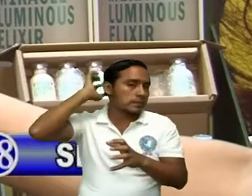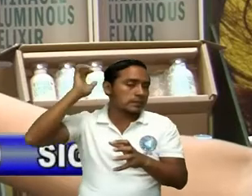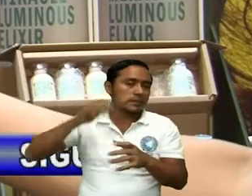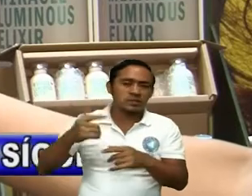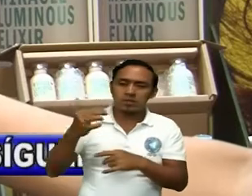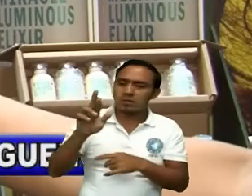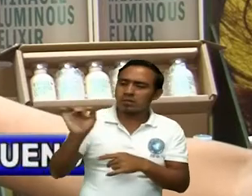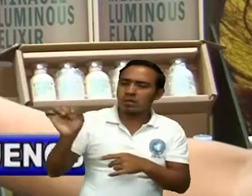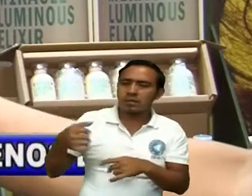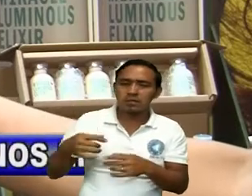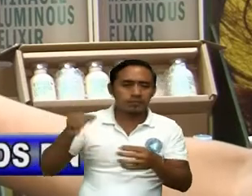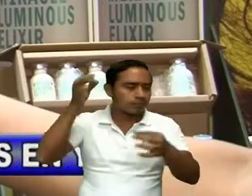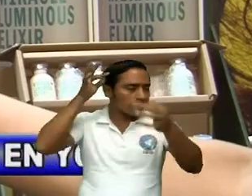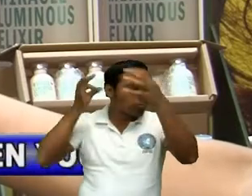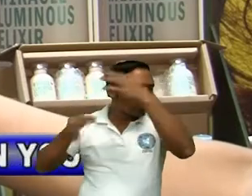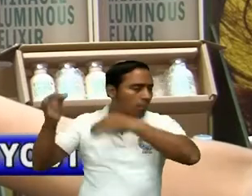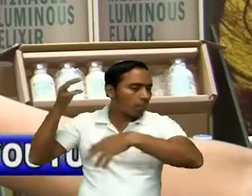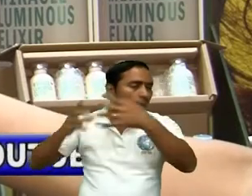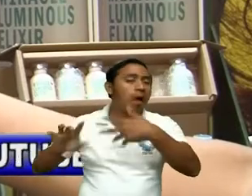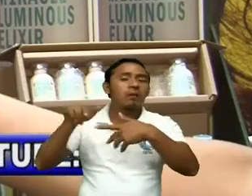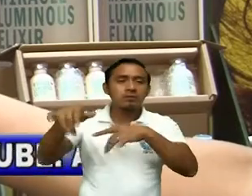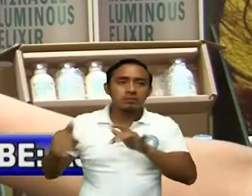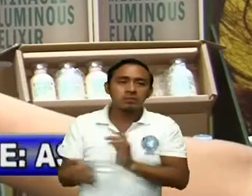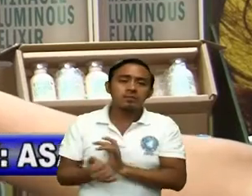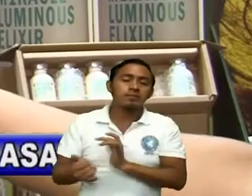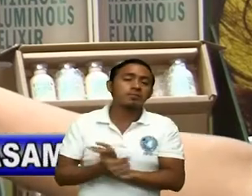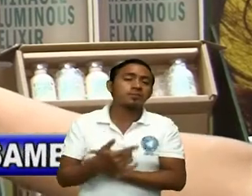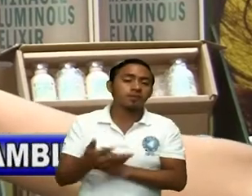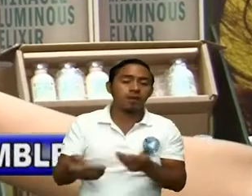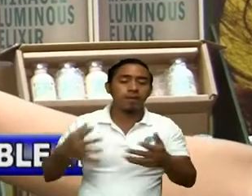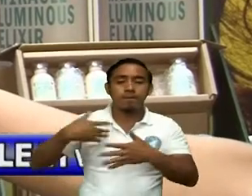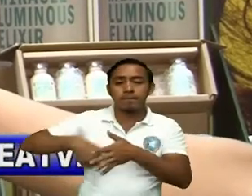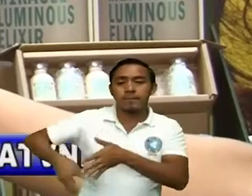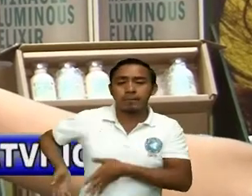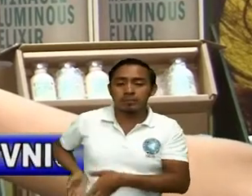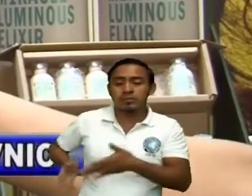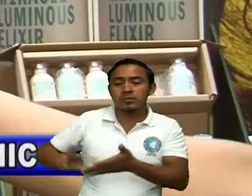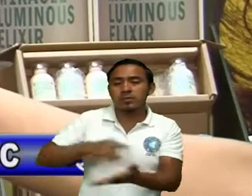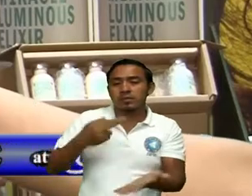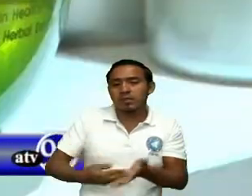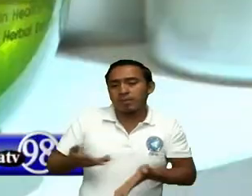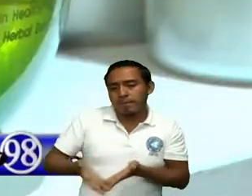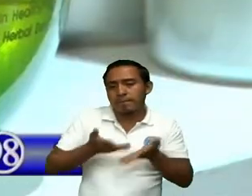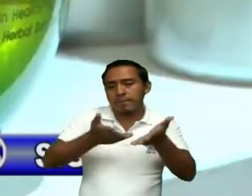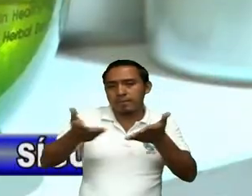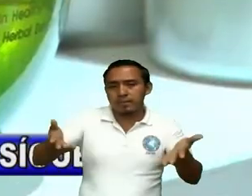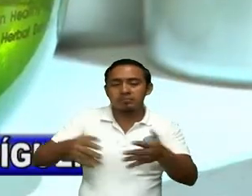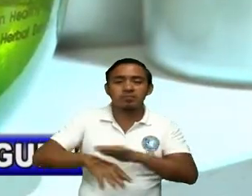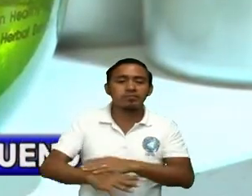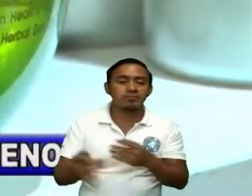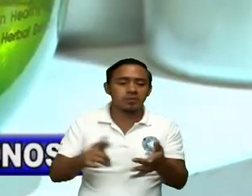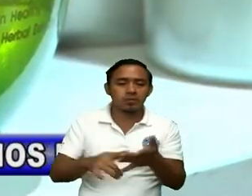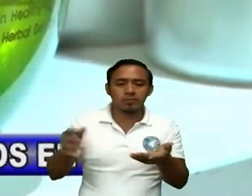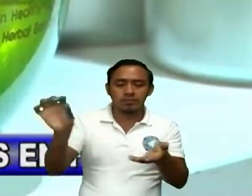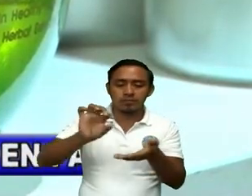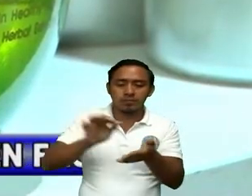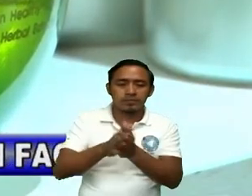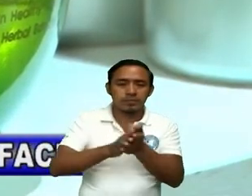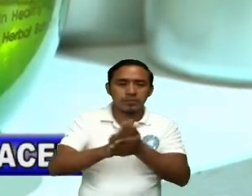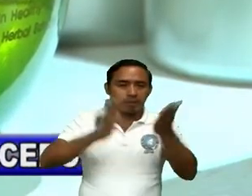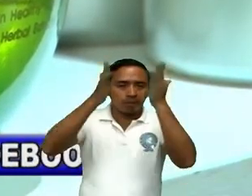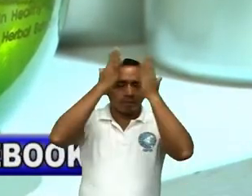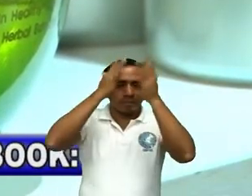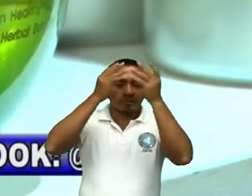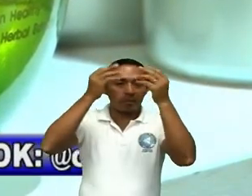grasa, para caída, y tenemos también ahorita bolsos de regalía para nuestros clientes. Tenemos tónicos para la caída del